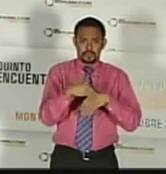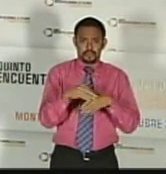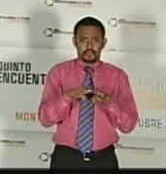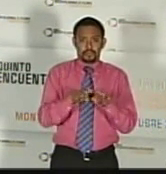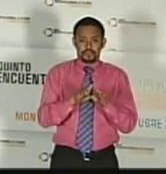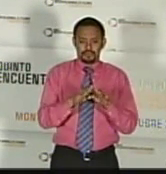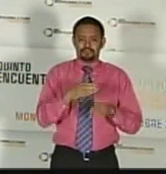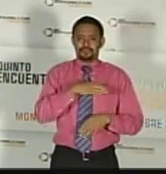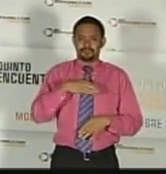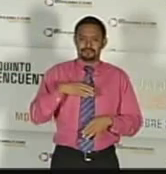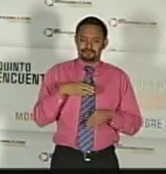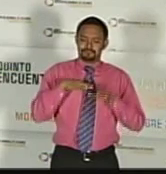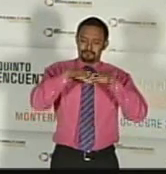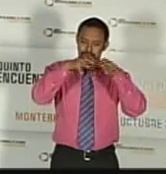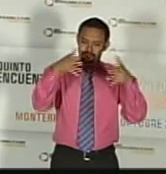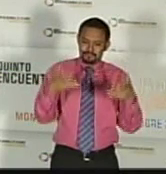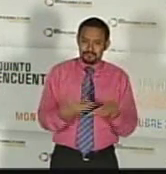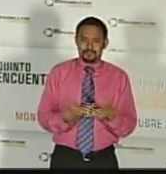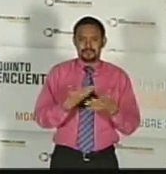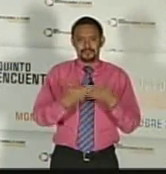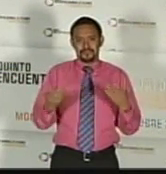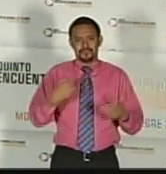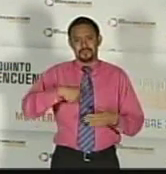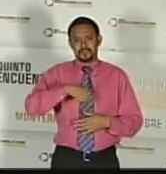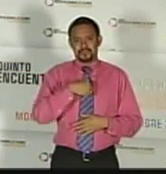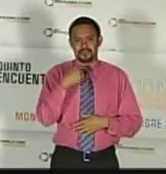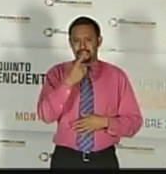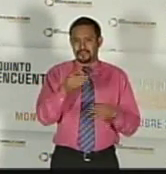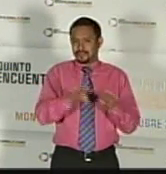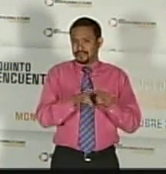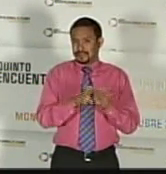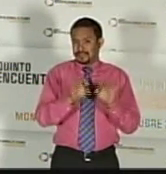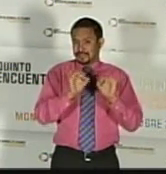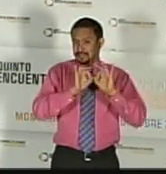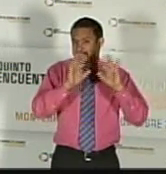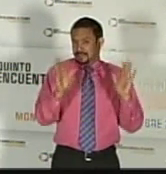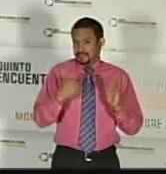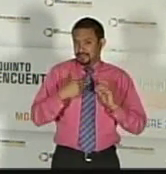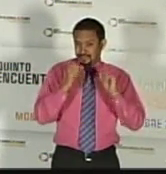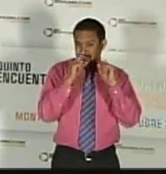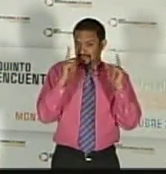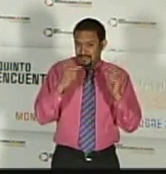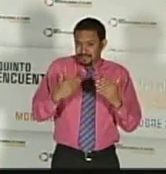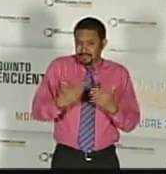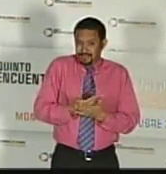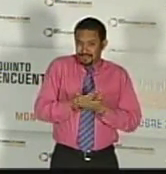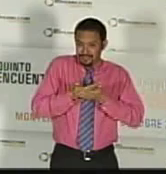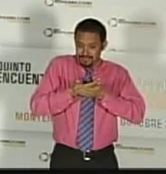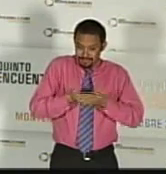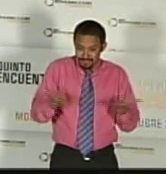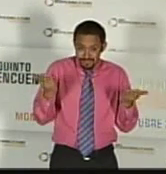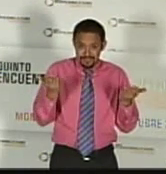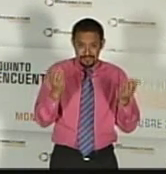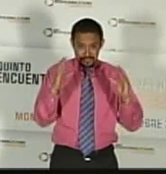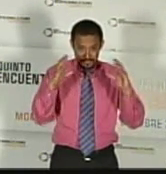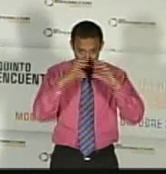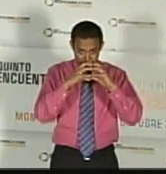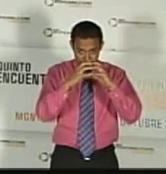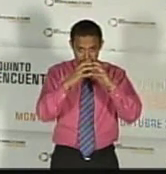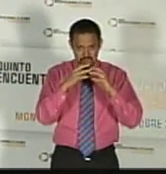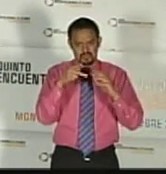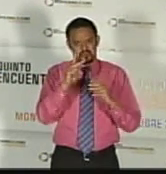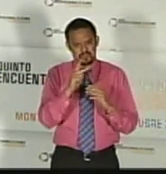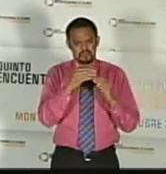la Tierra. Nosotros lo estamos llamando el despertar planetario, el nacimiento planetario, pero las